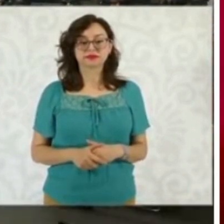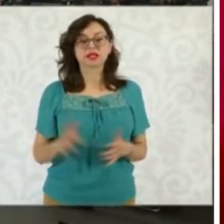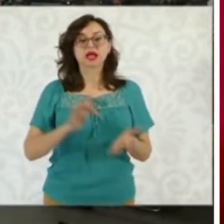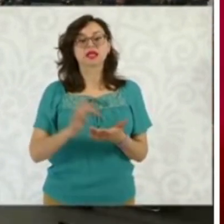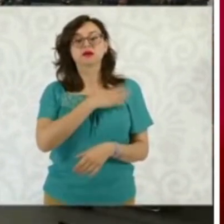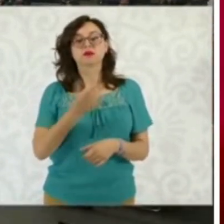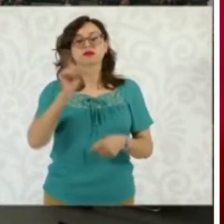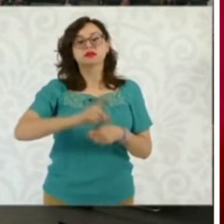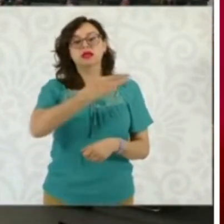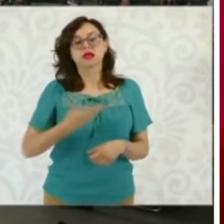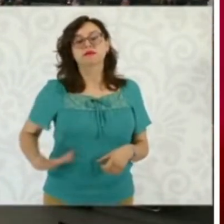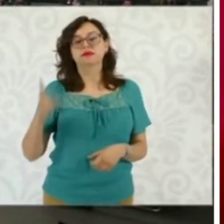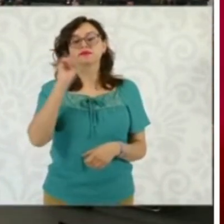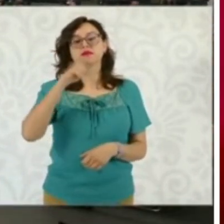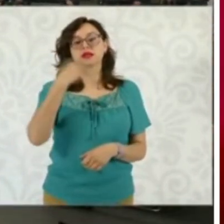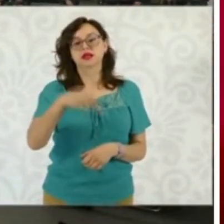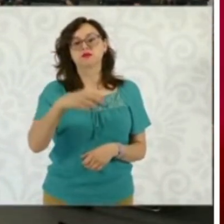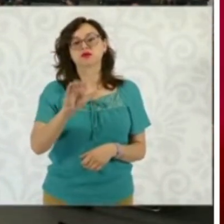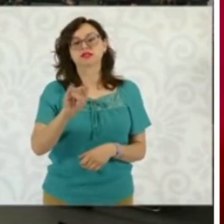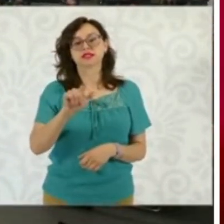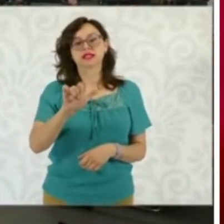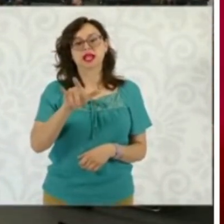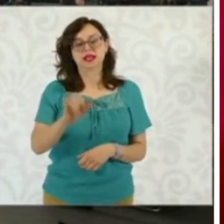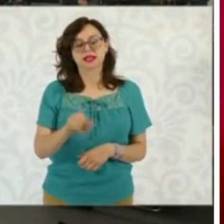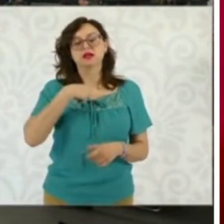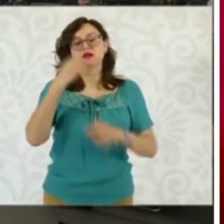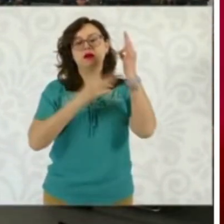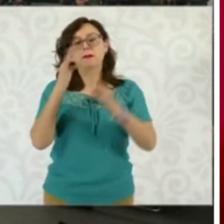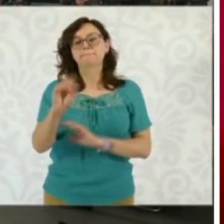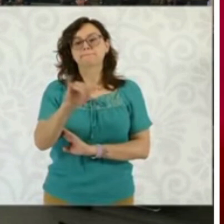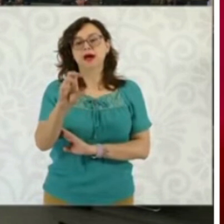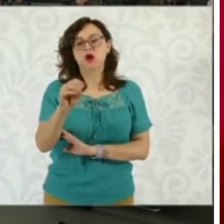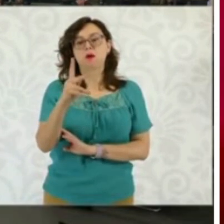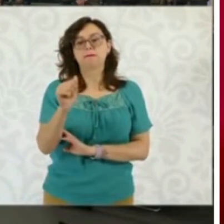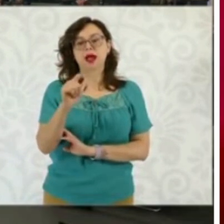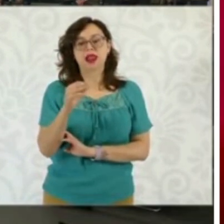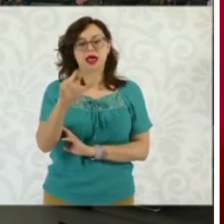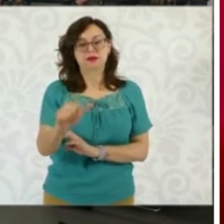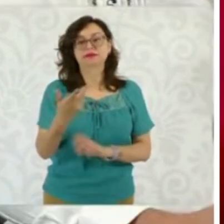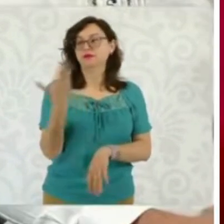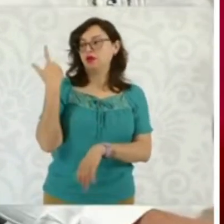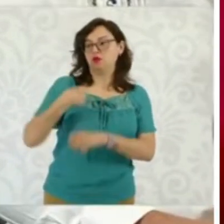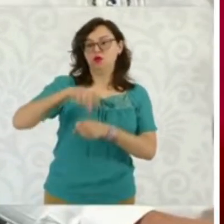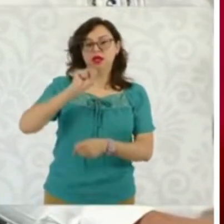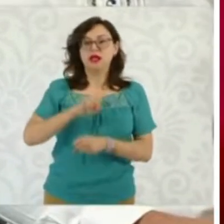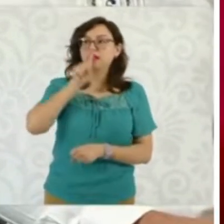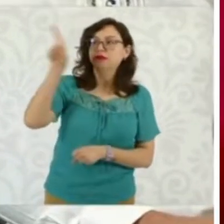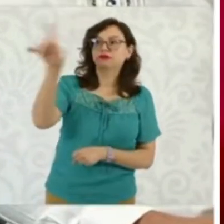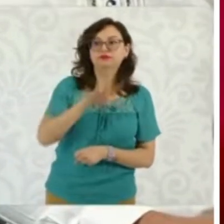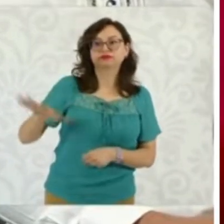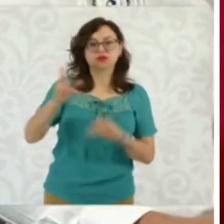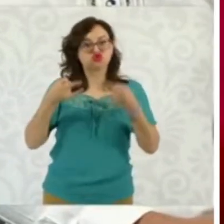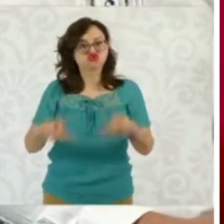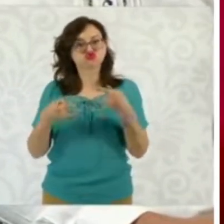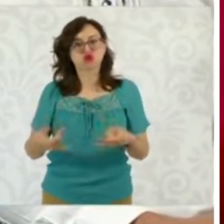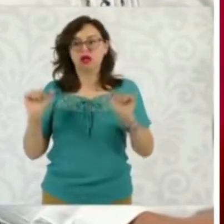Gracias. Buenos días, Presidenta. Citlali Guerrero, de Bajo Palabra. Bueno, justamente el 21 de marzo la CENTE levantó su plantón aquí en el Zócalo, donde la principal demanda pues es